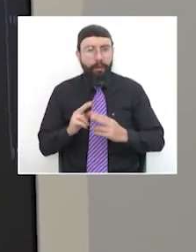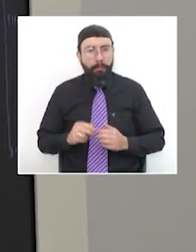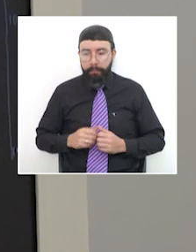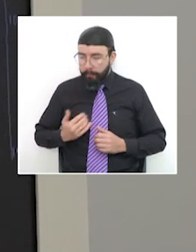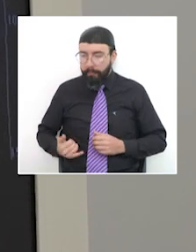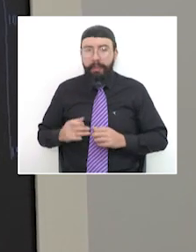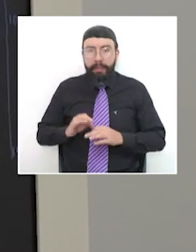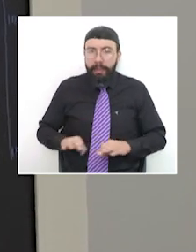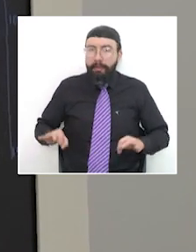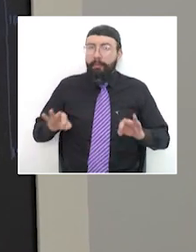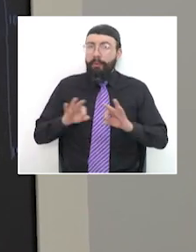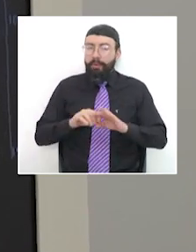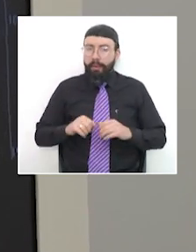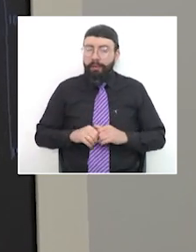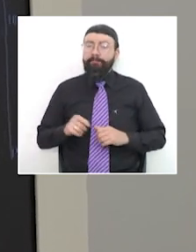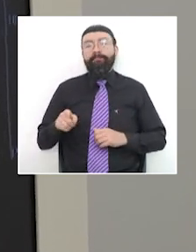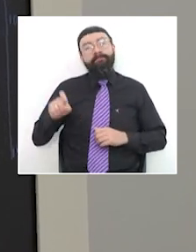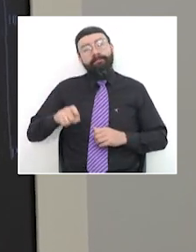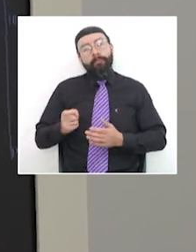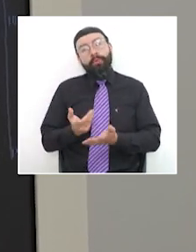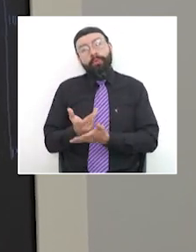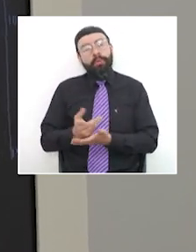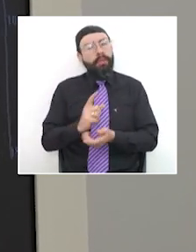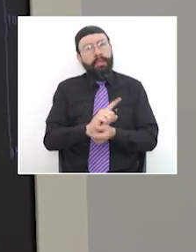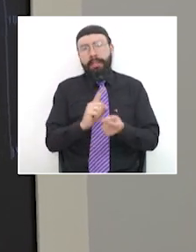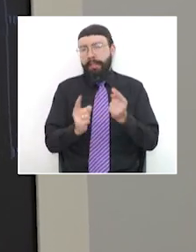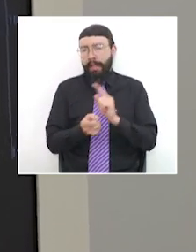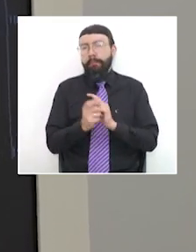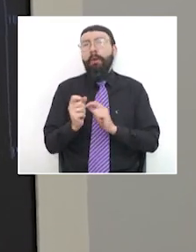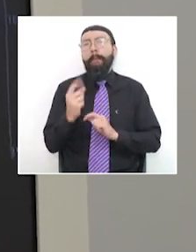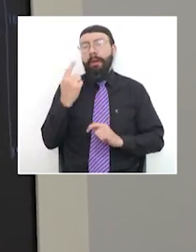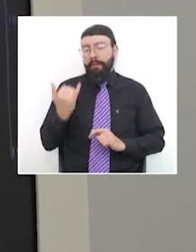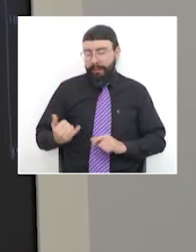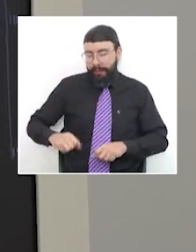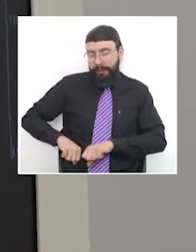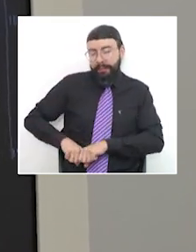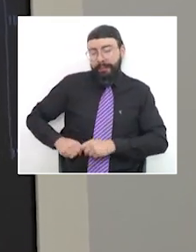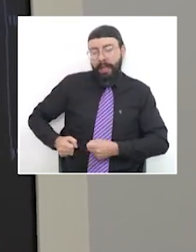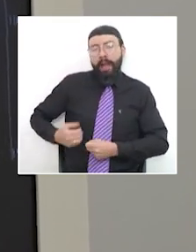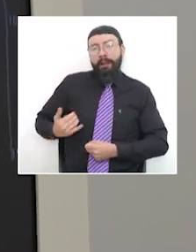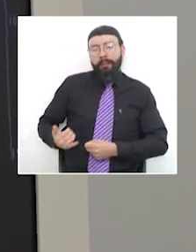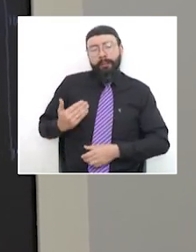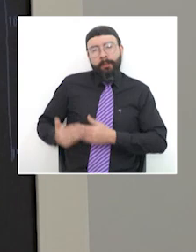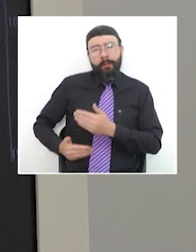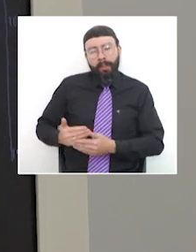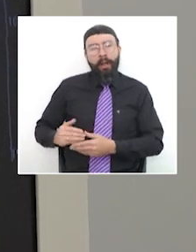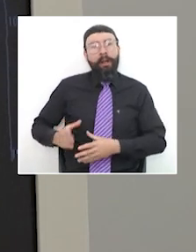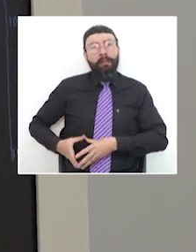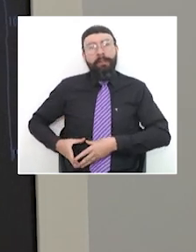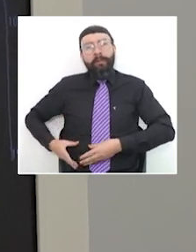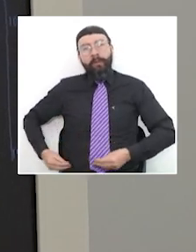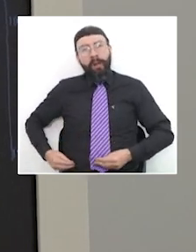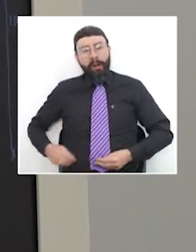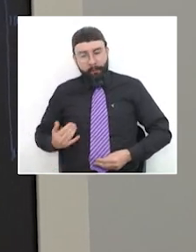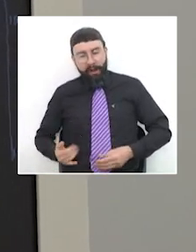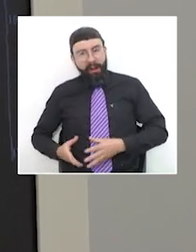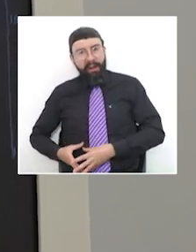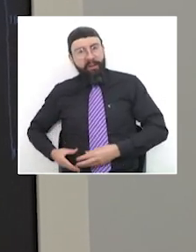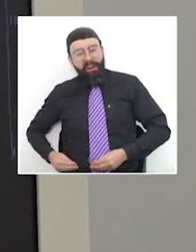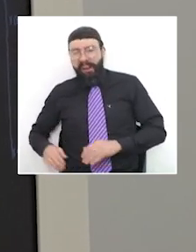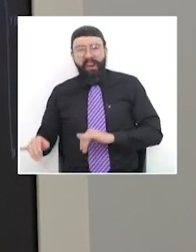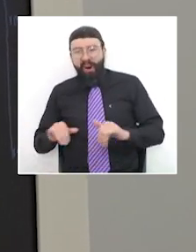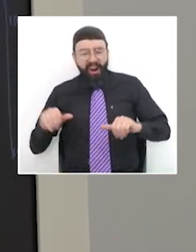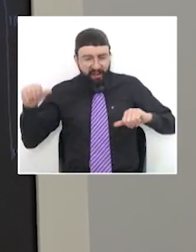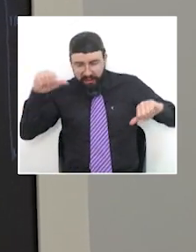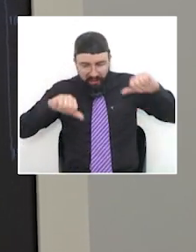los primeros cambios que empezamos a ver de alteración hepática. El hígado es un órgano que es un